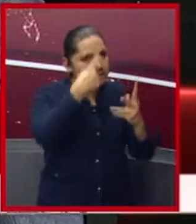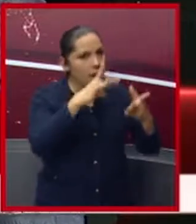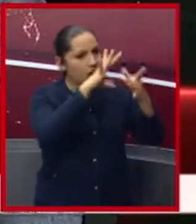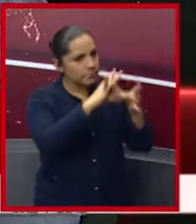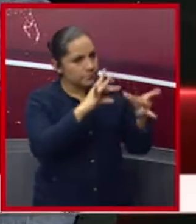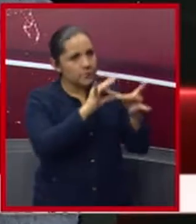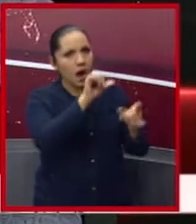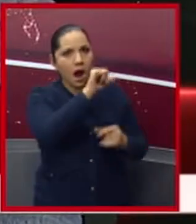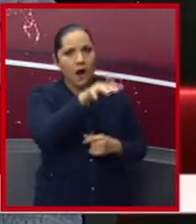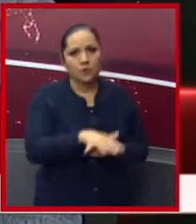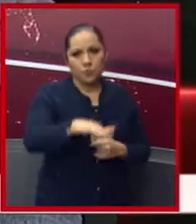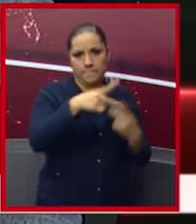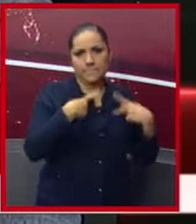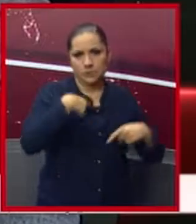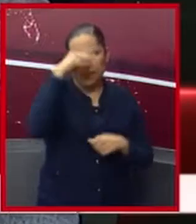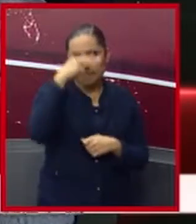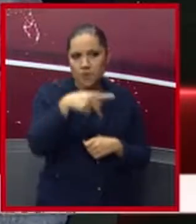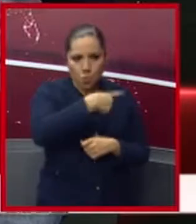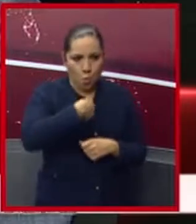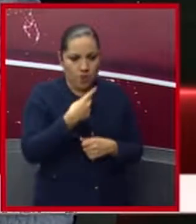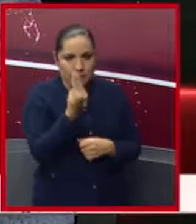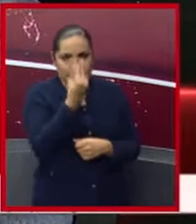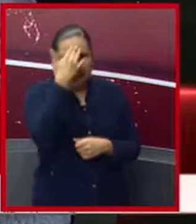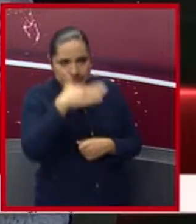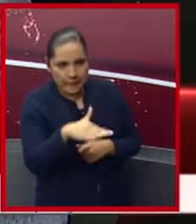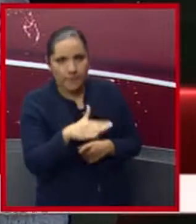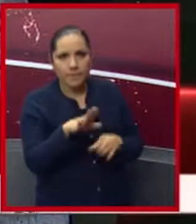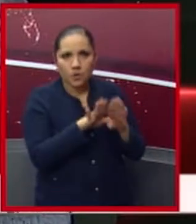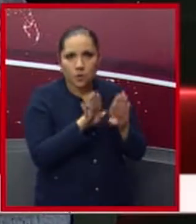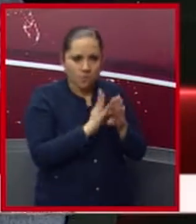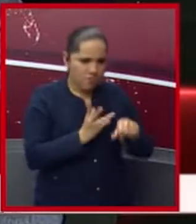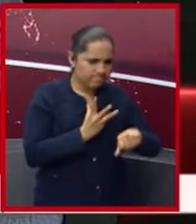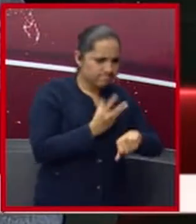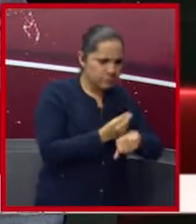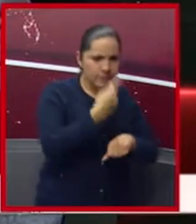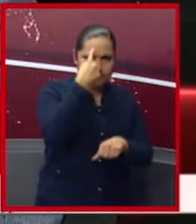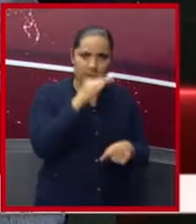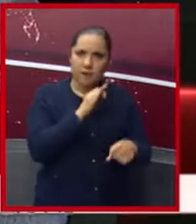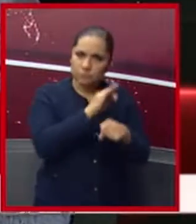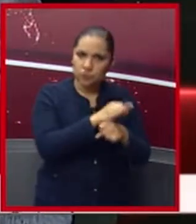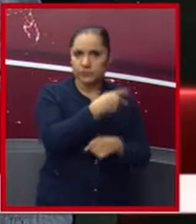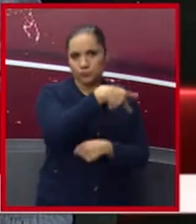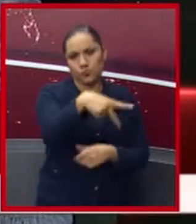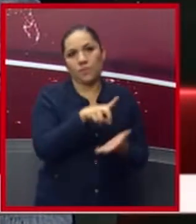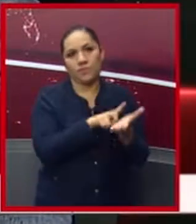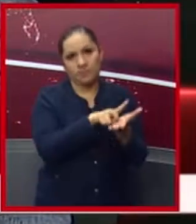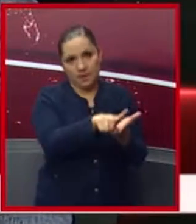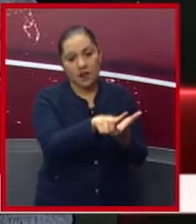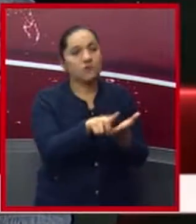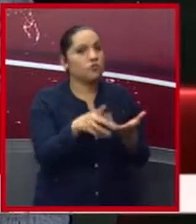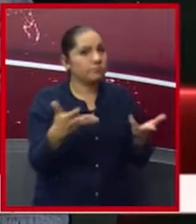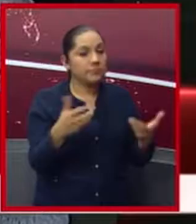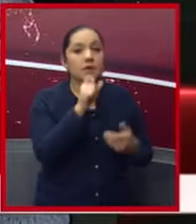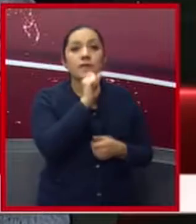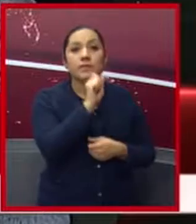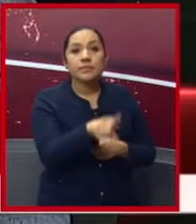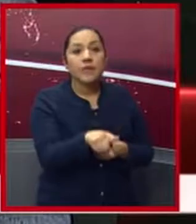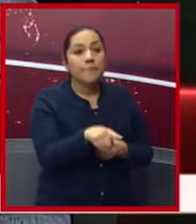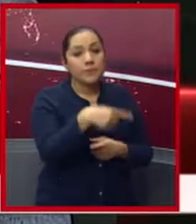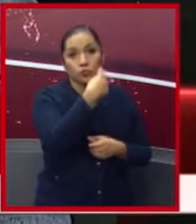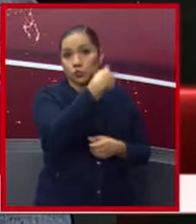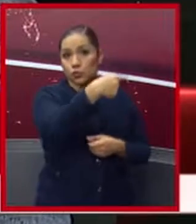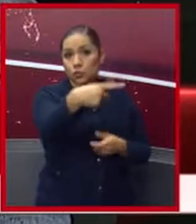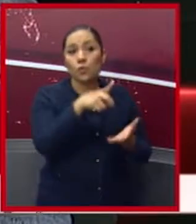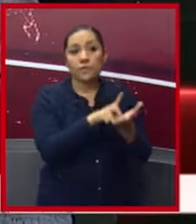trabajo conjunto en defensa de sus derechos y protección, efectivamente también de sus